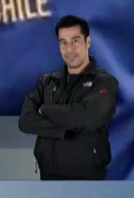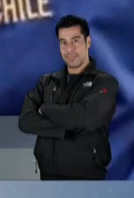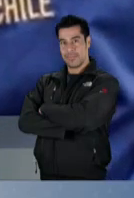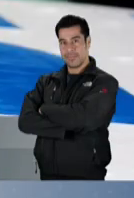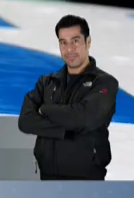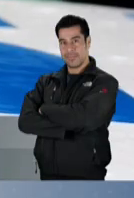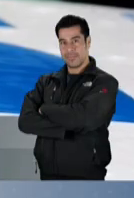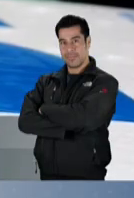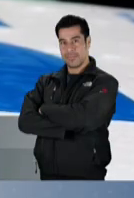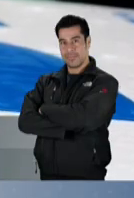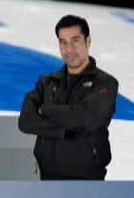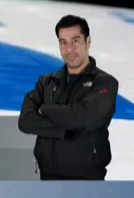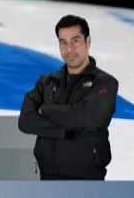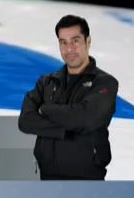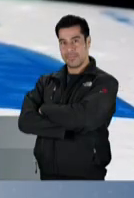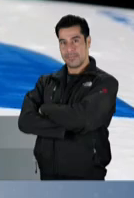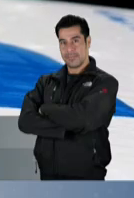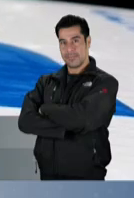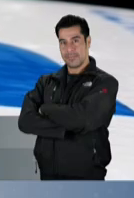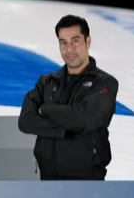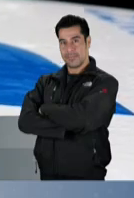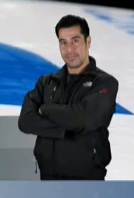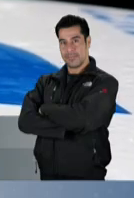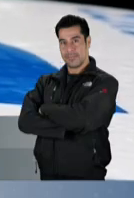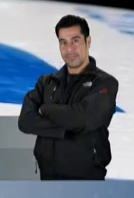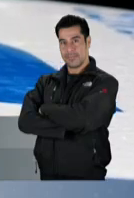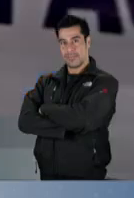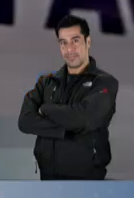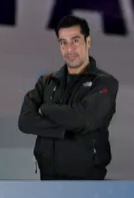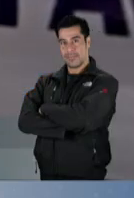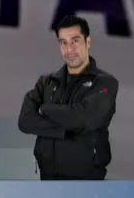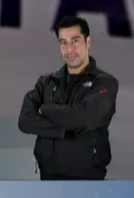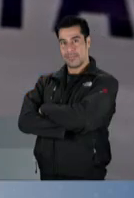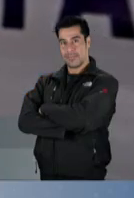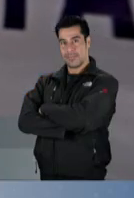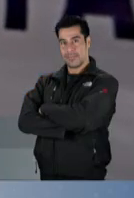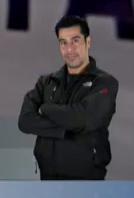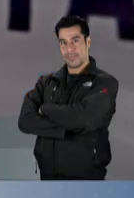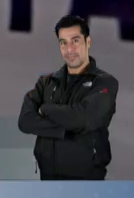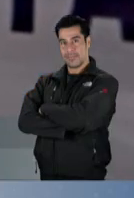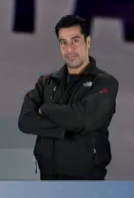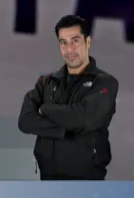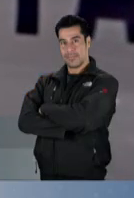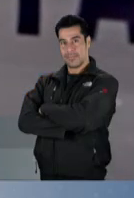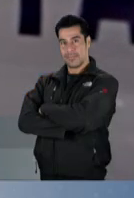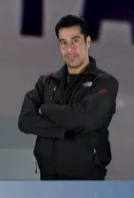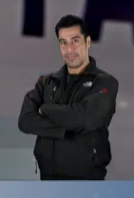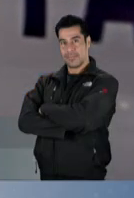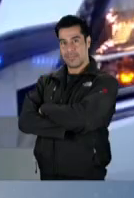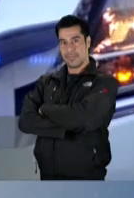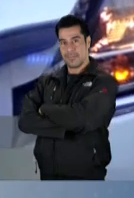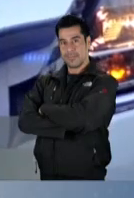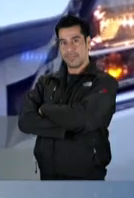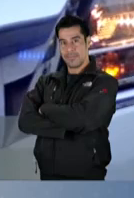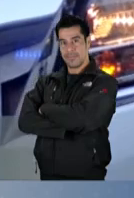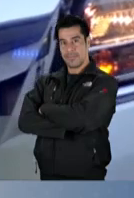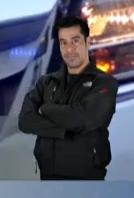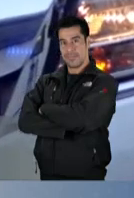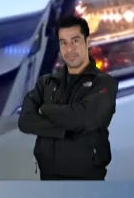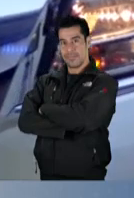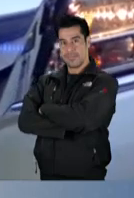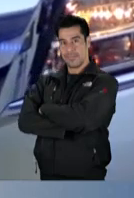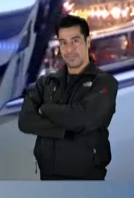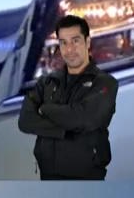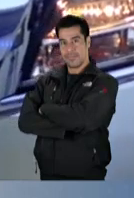logró desamarrarse y finalmente pudo hacer la denuncia junto con el resto de los encargados de esta